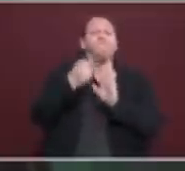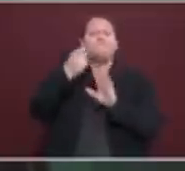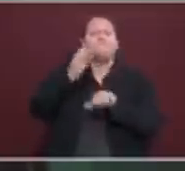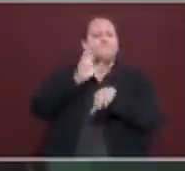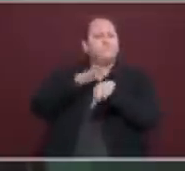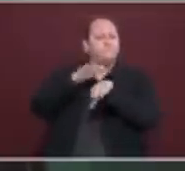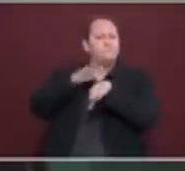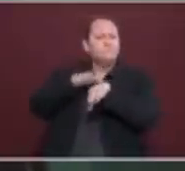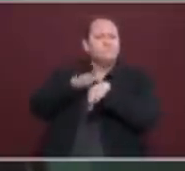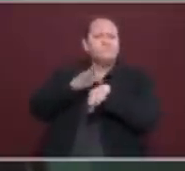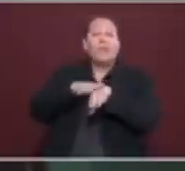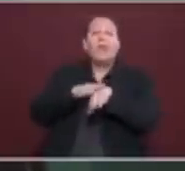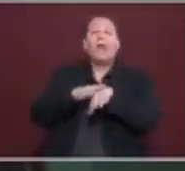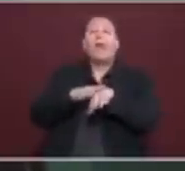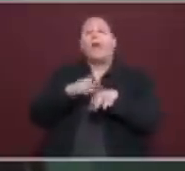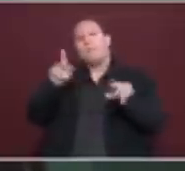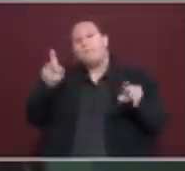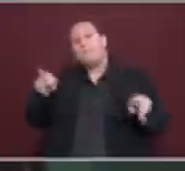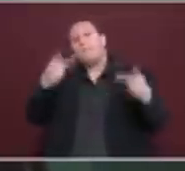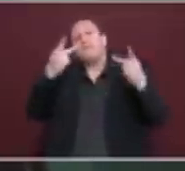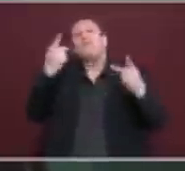venta del avión presidencial